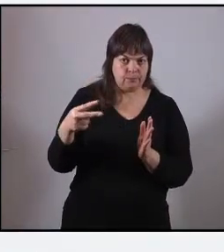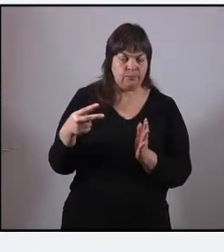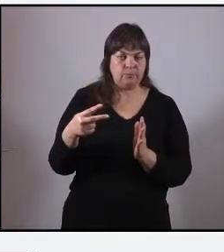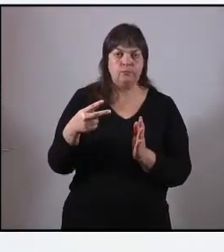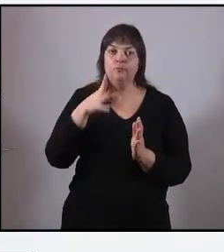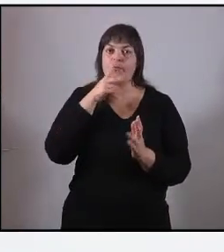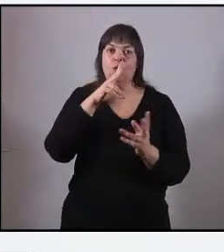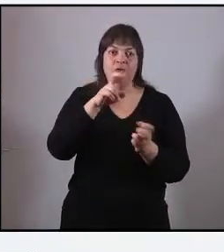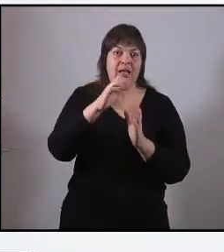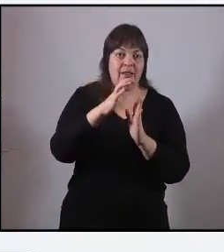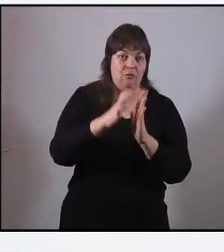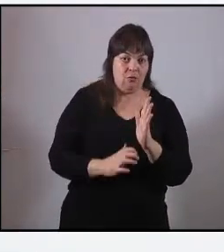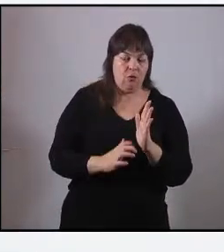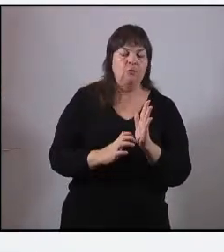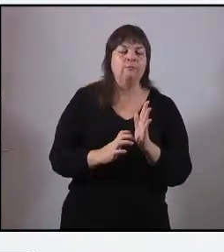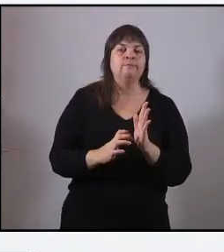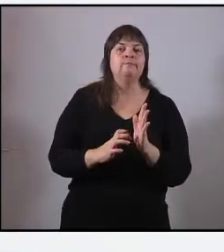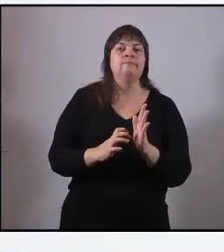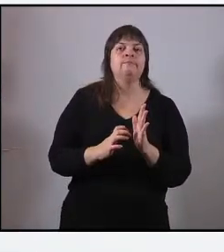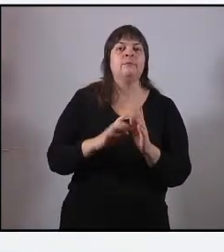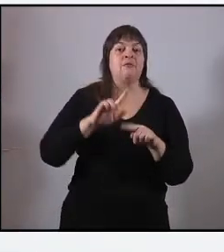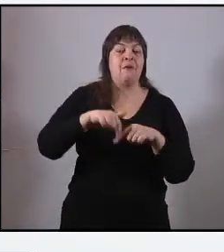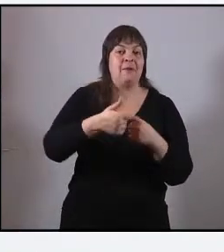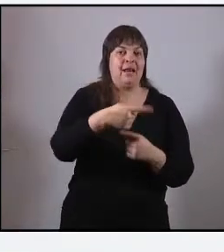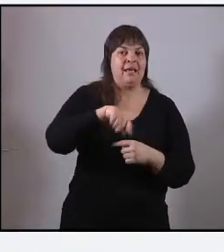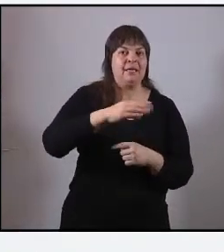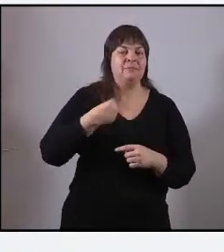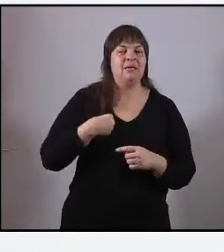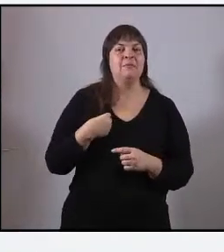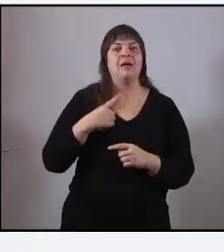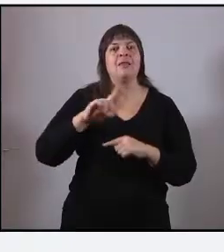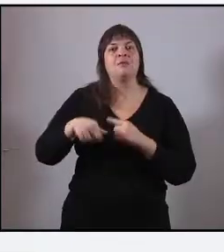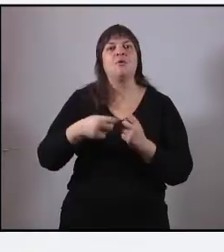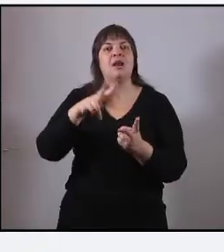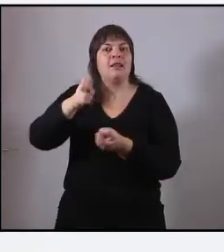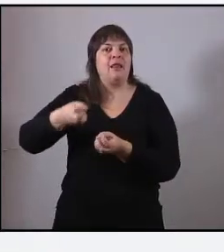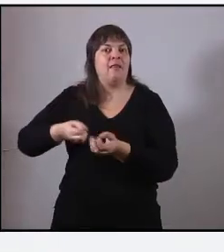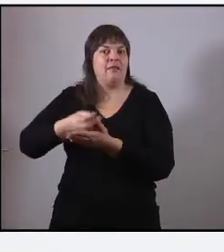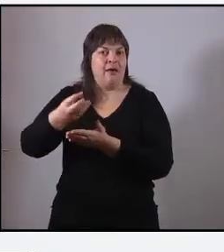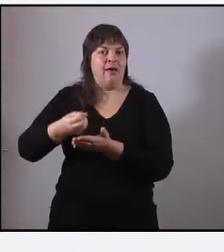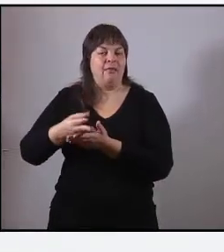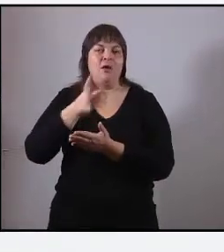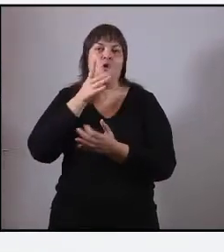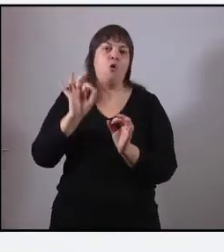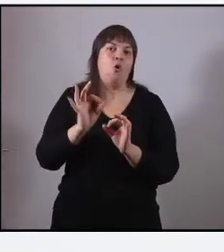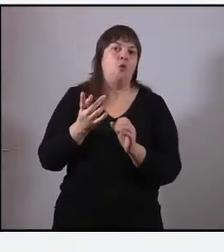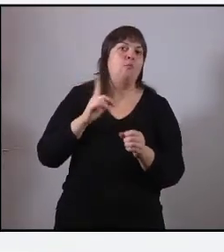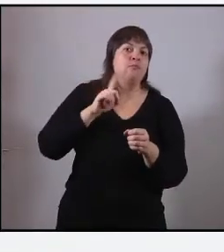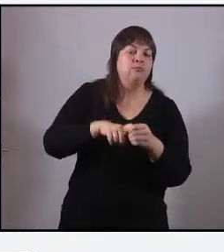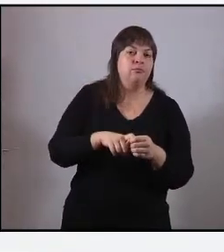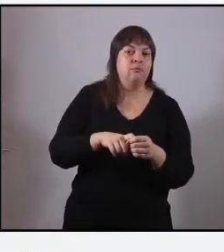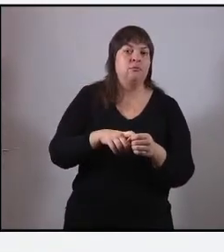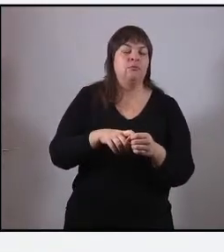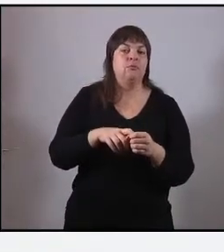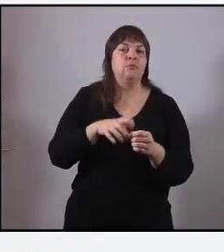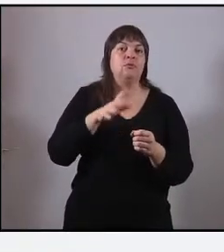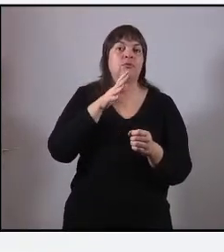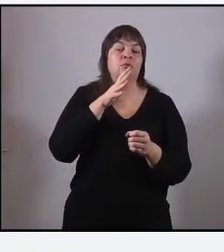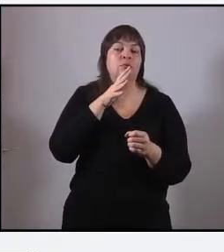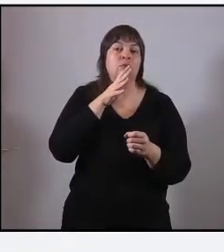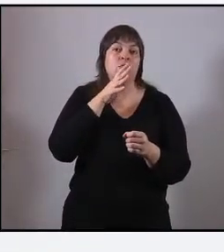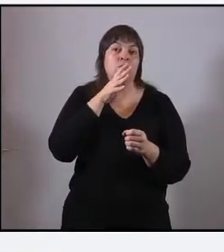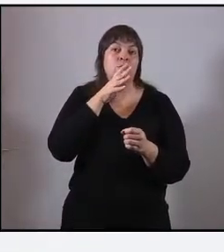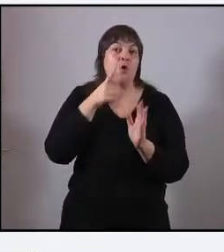deducción fiscal para estas familias, que cuando tributan en renta, cuando se incorporan porque no han sido declaradas exentas, y